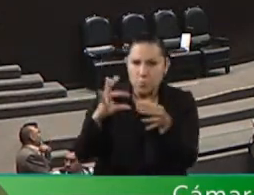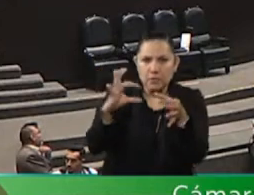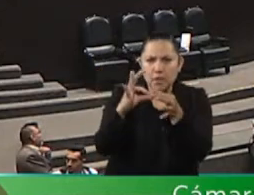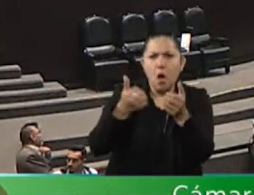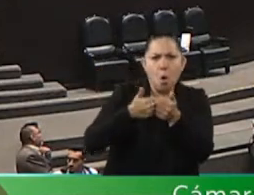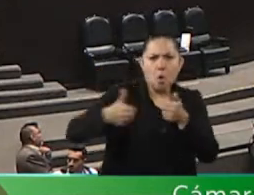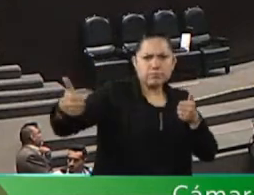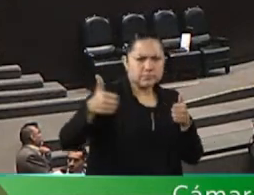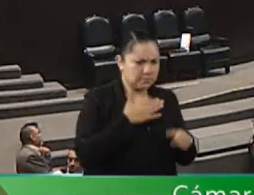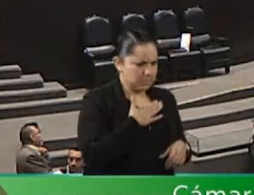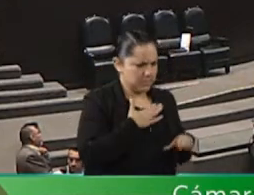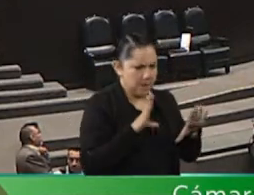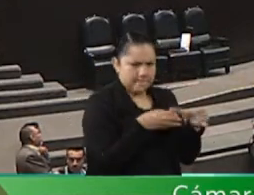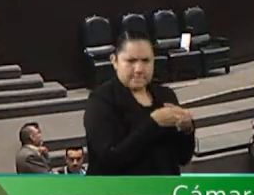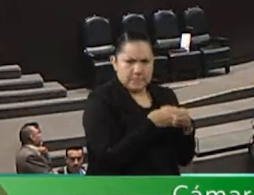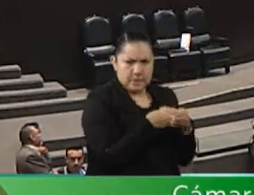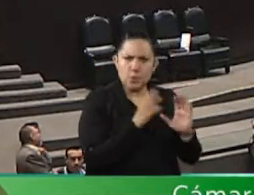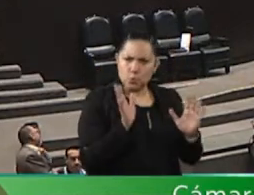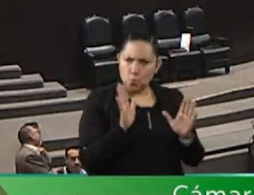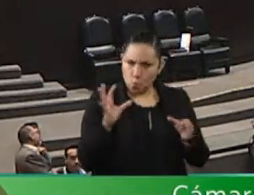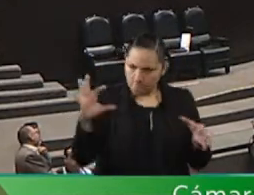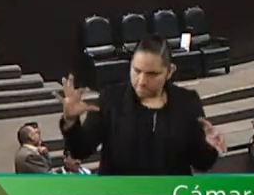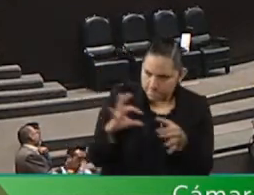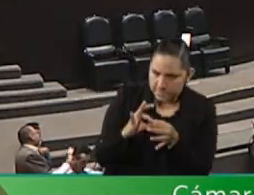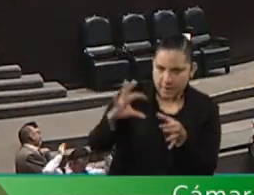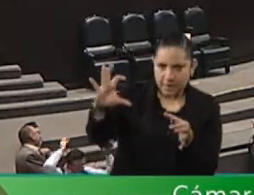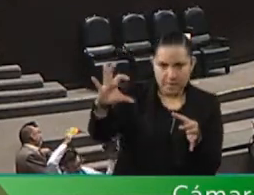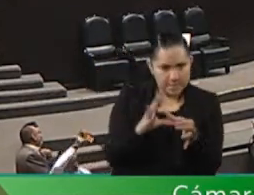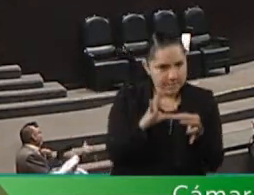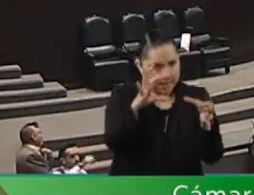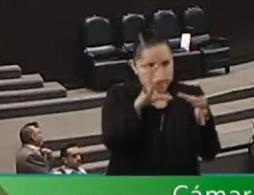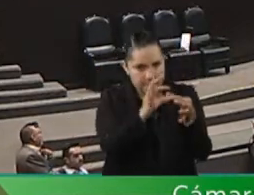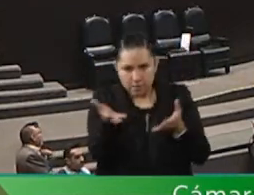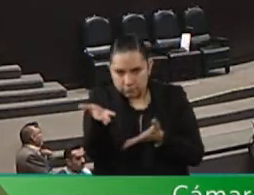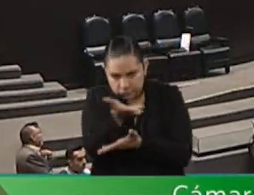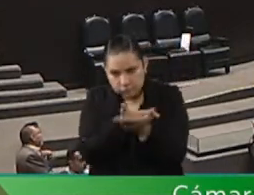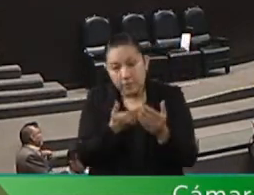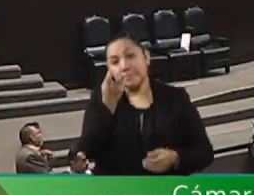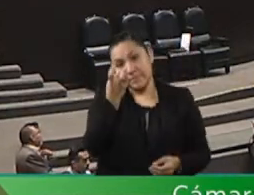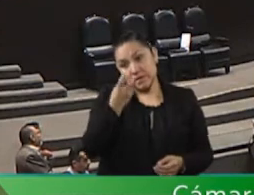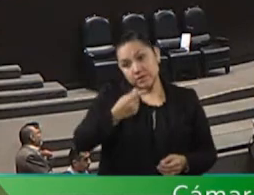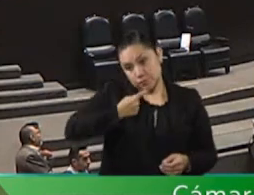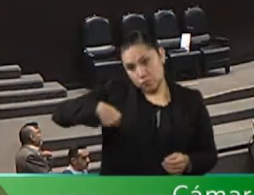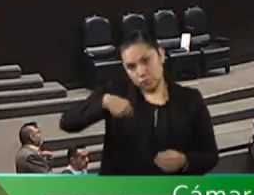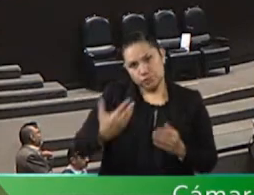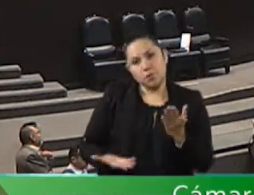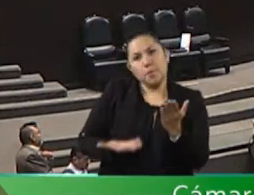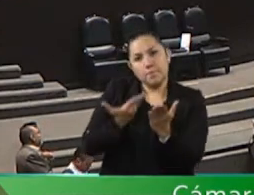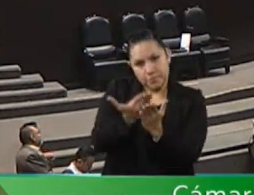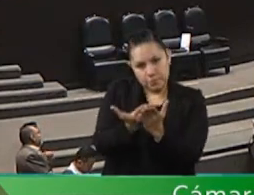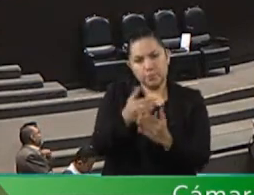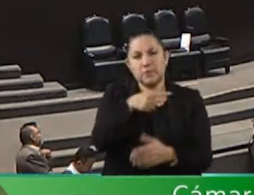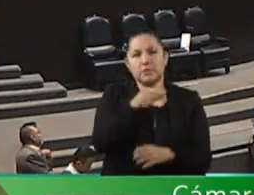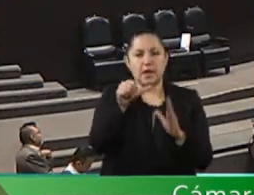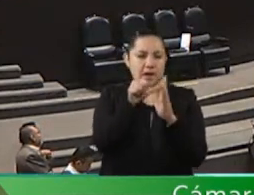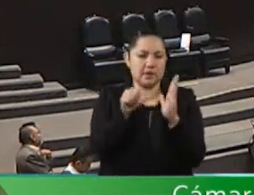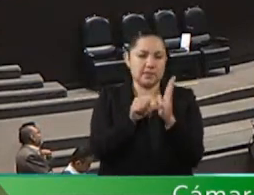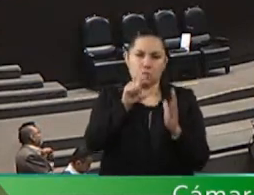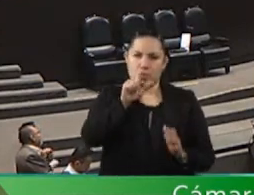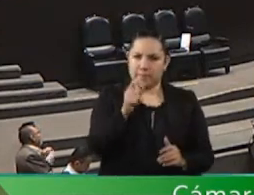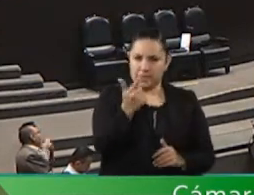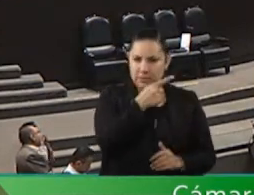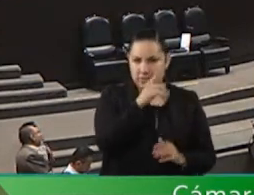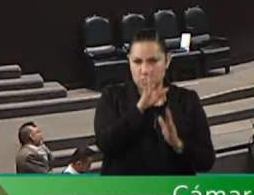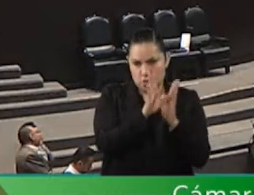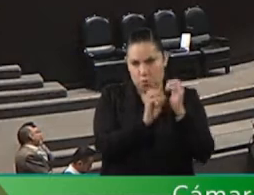las iniciativas que hemos propuesto, por ejemplo, la relativa al artículo 27 constitucional que plantea la prohibición